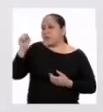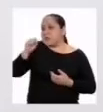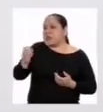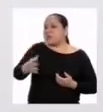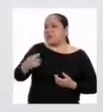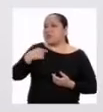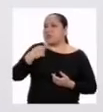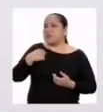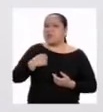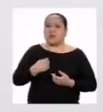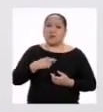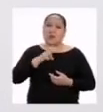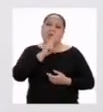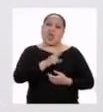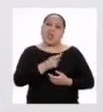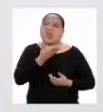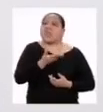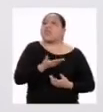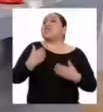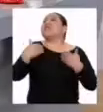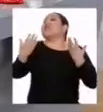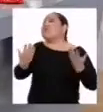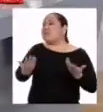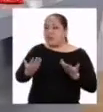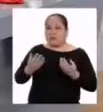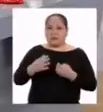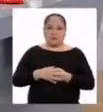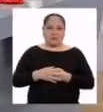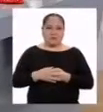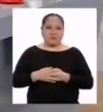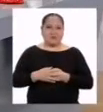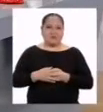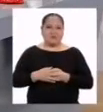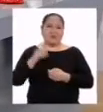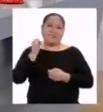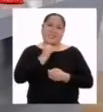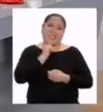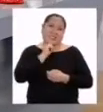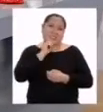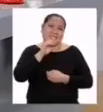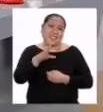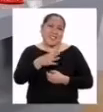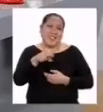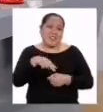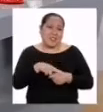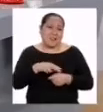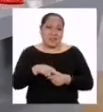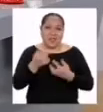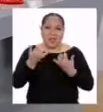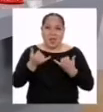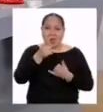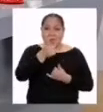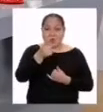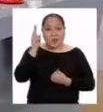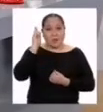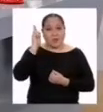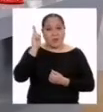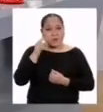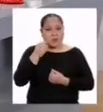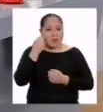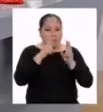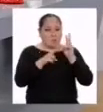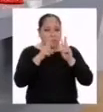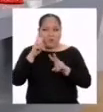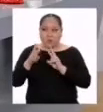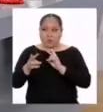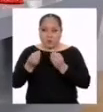pues pronuncio la R así, ¿y qué? Claro, de frente nomás. ¿Y ahora que es profesora, ve muchos casos